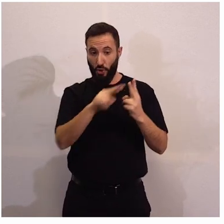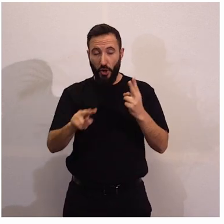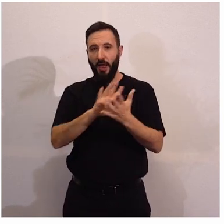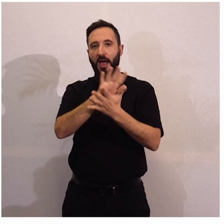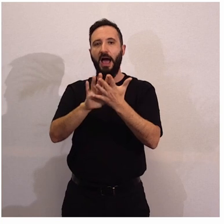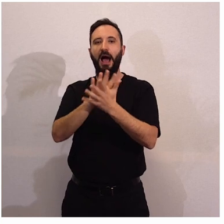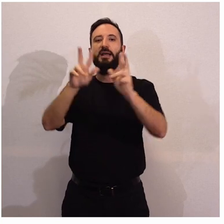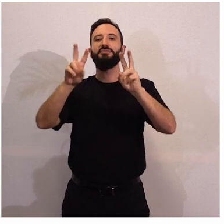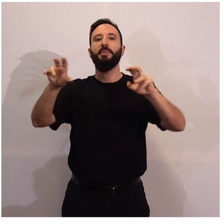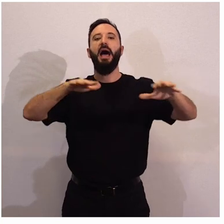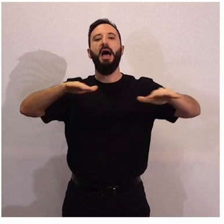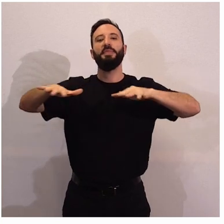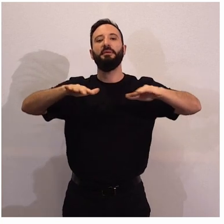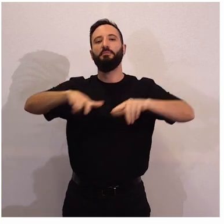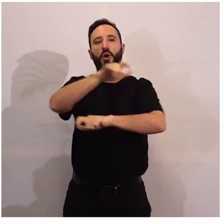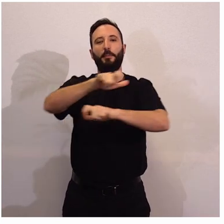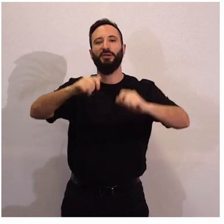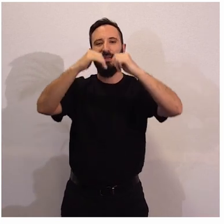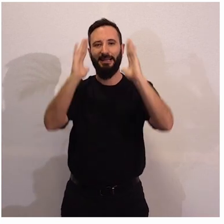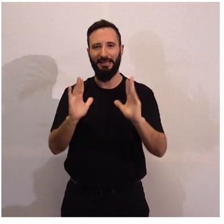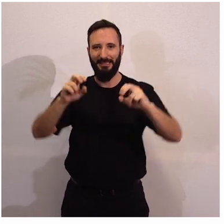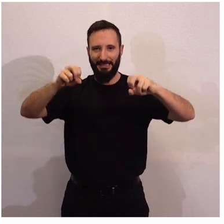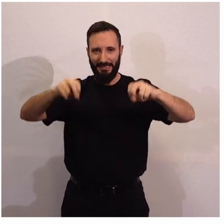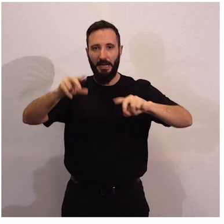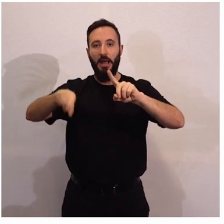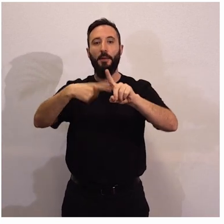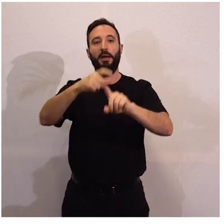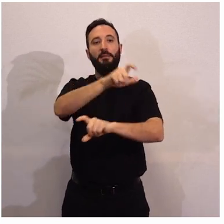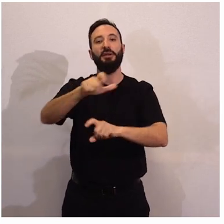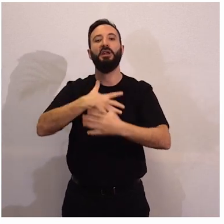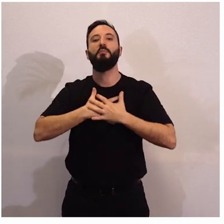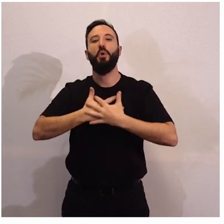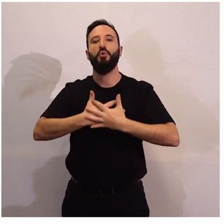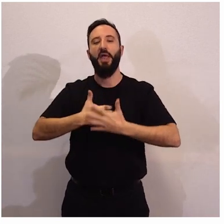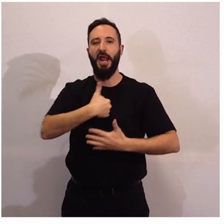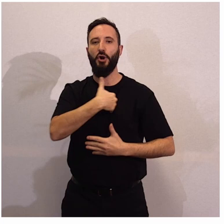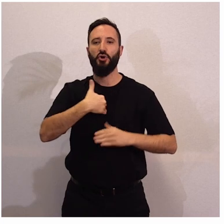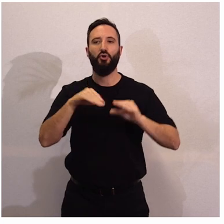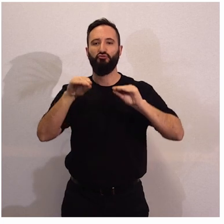del activismo de personas sin hogar y del papel de las personas voluntarias.